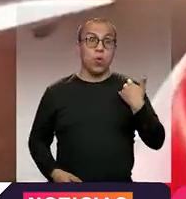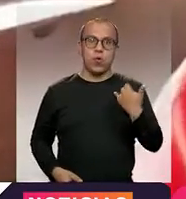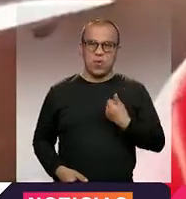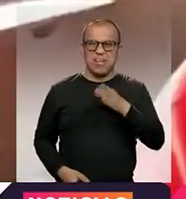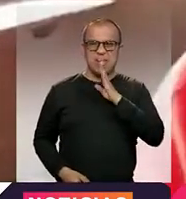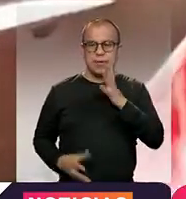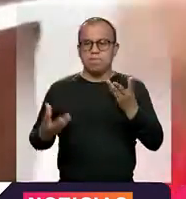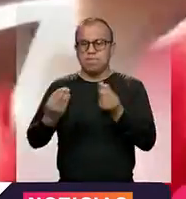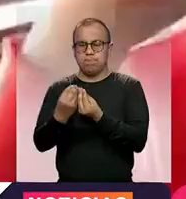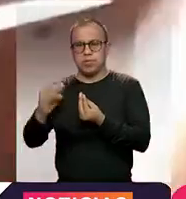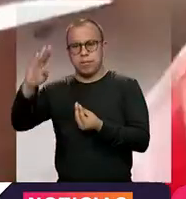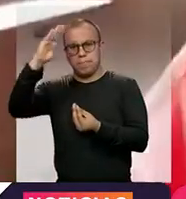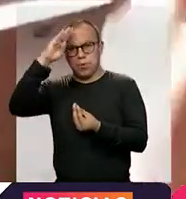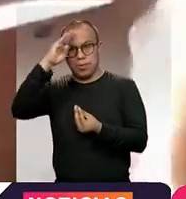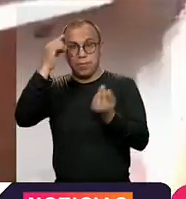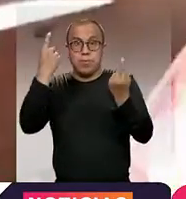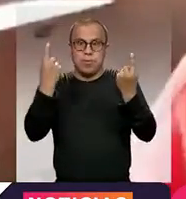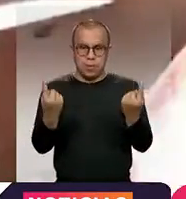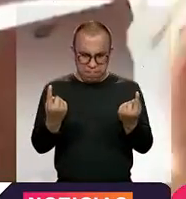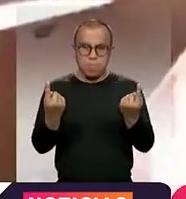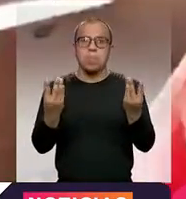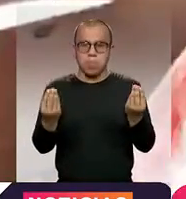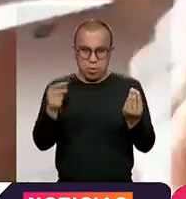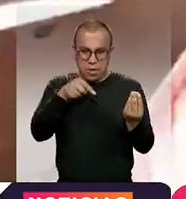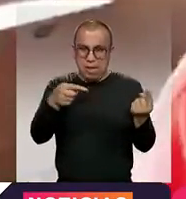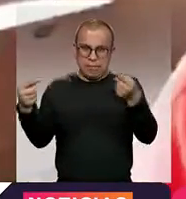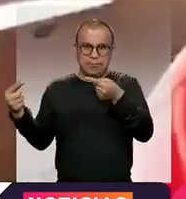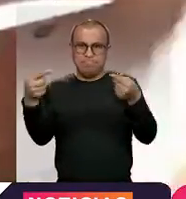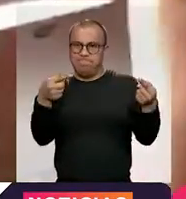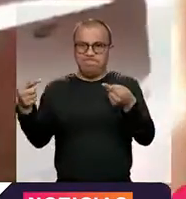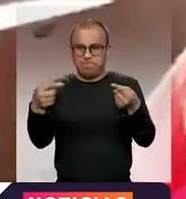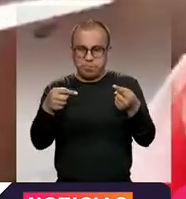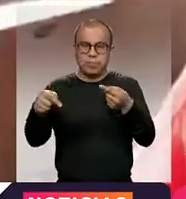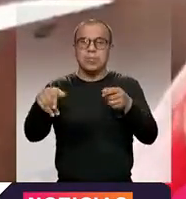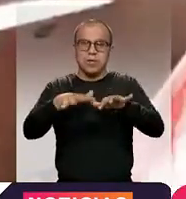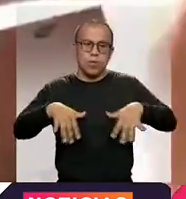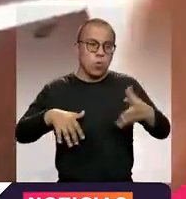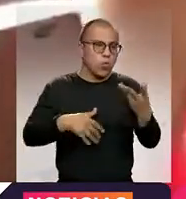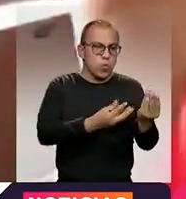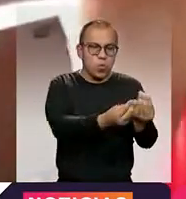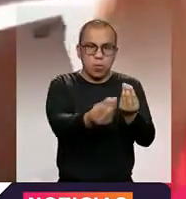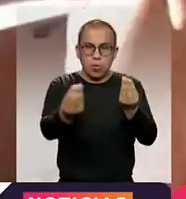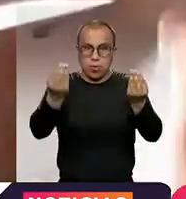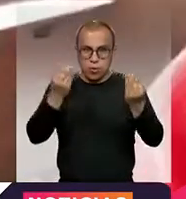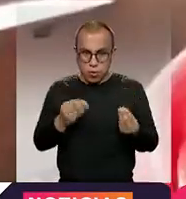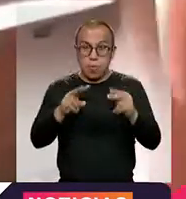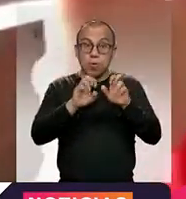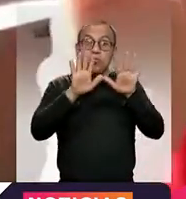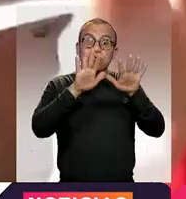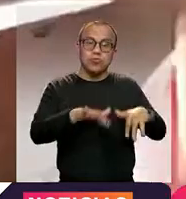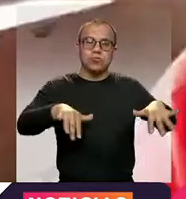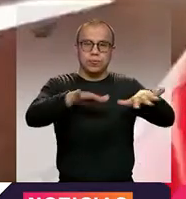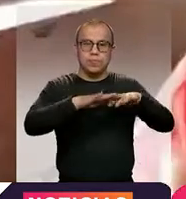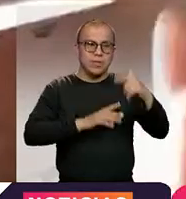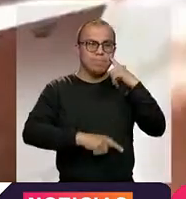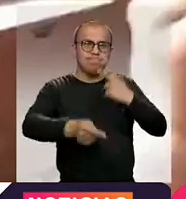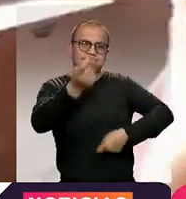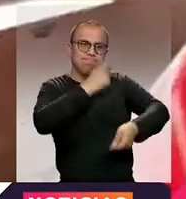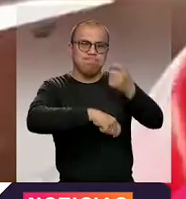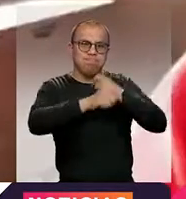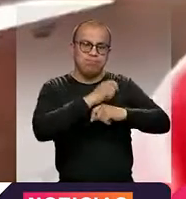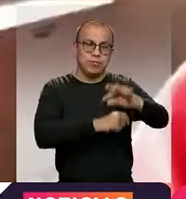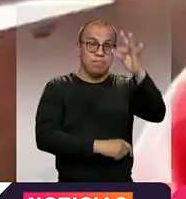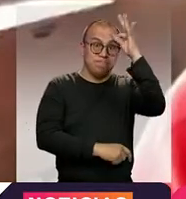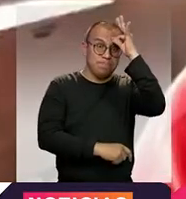y la policía porque están en la mitad de esa disputa territorial entre bandas criminales de narcotráfico